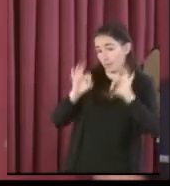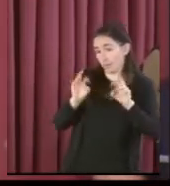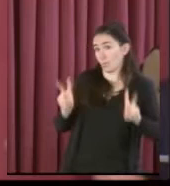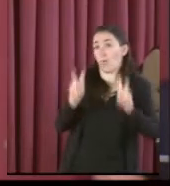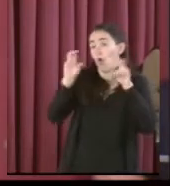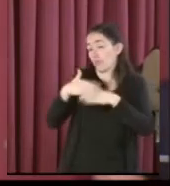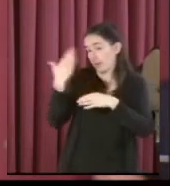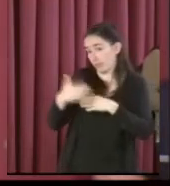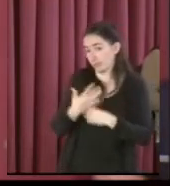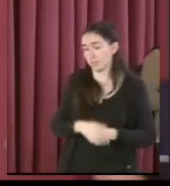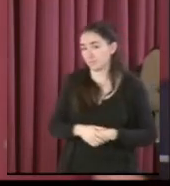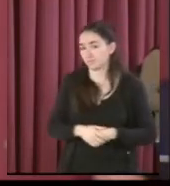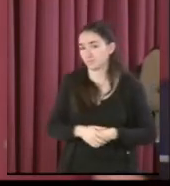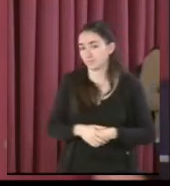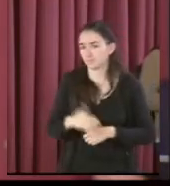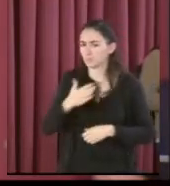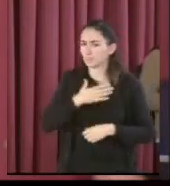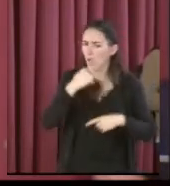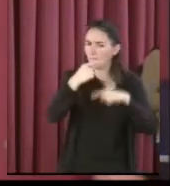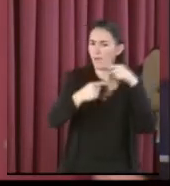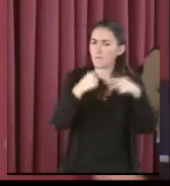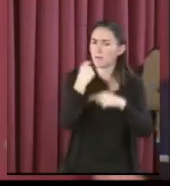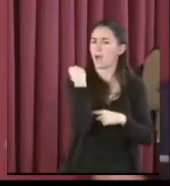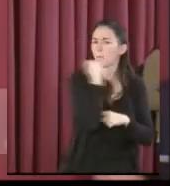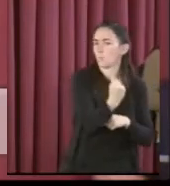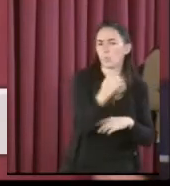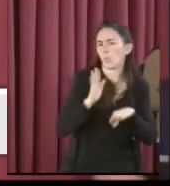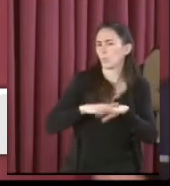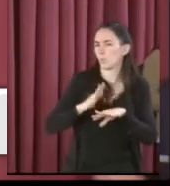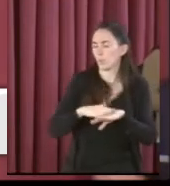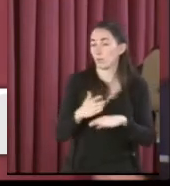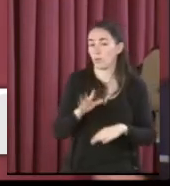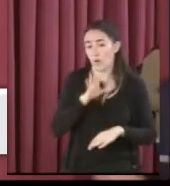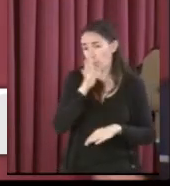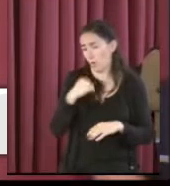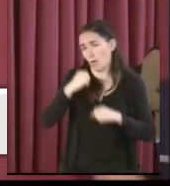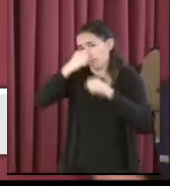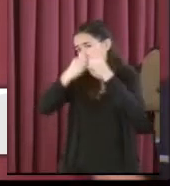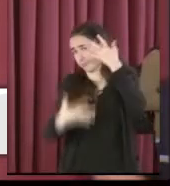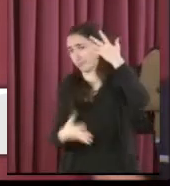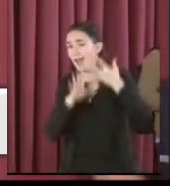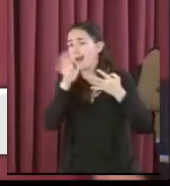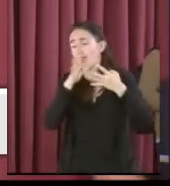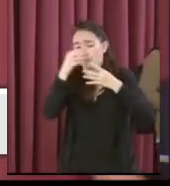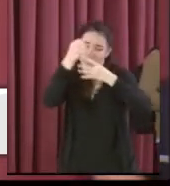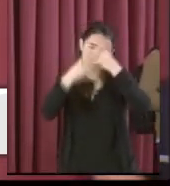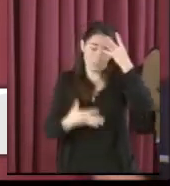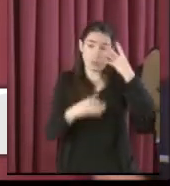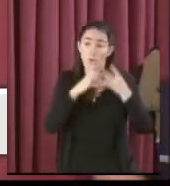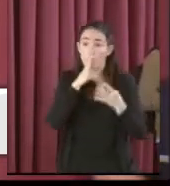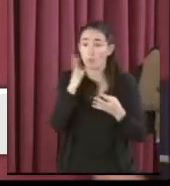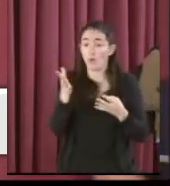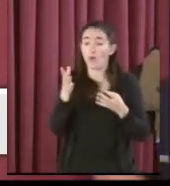ocupan. ¿Por qué apoyamos a la familia? Pues por multitudes de razones. Porque, como dice la Declaración Universal